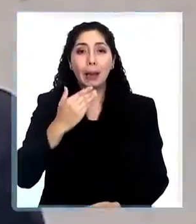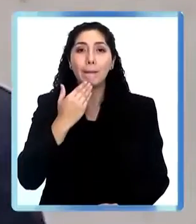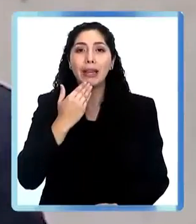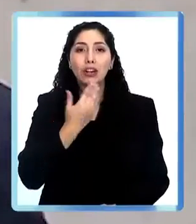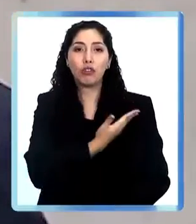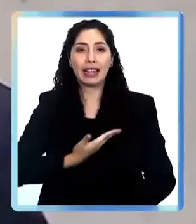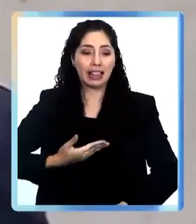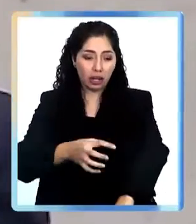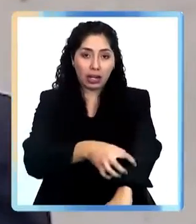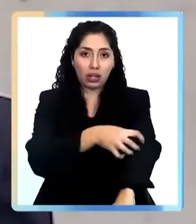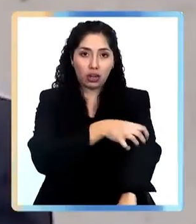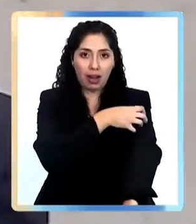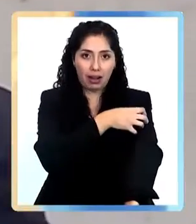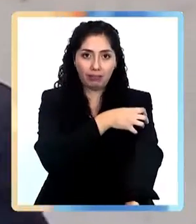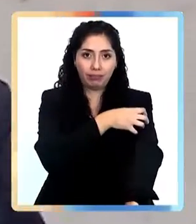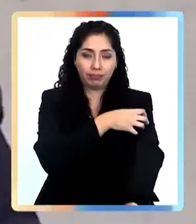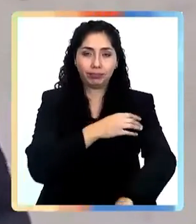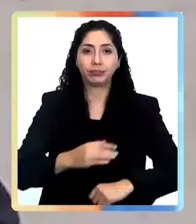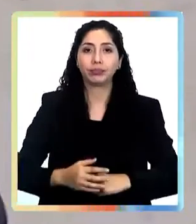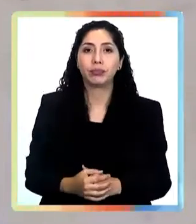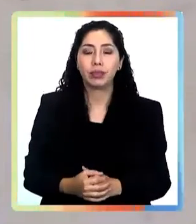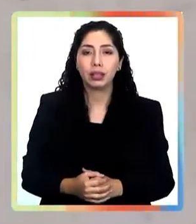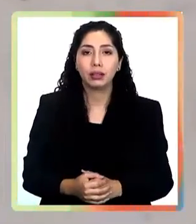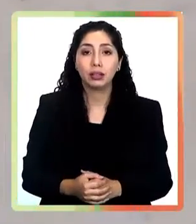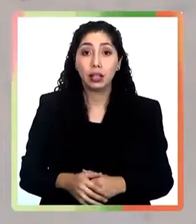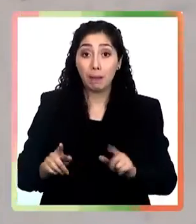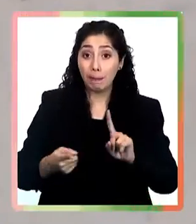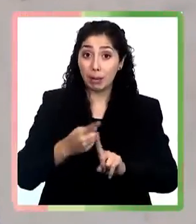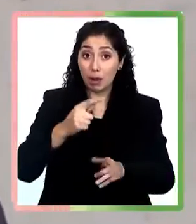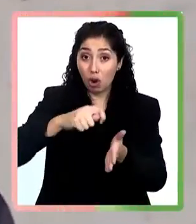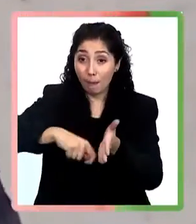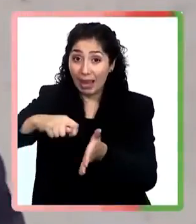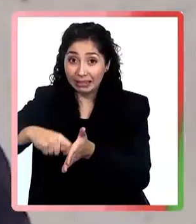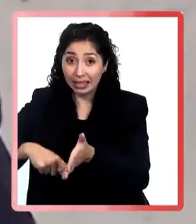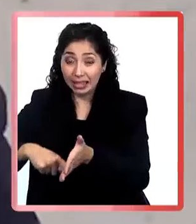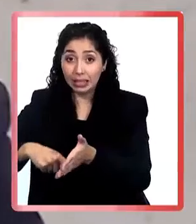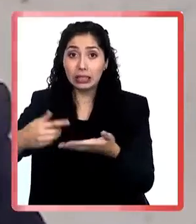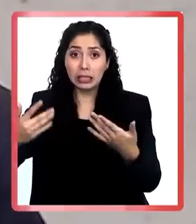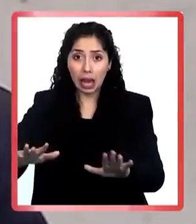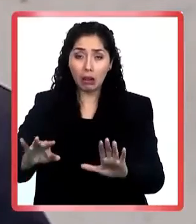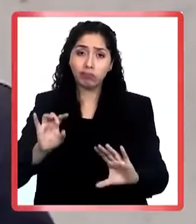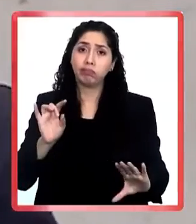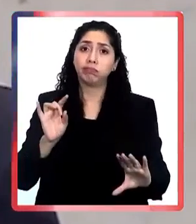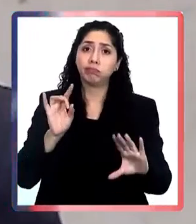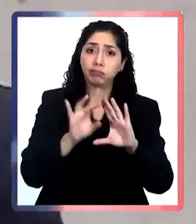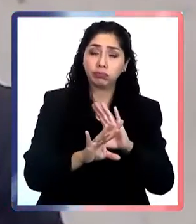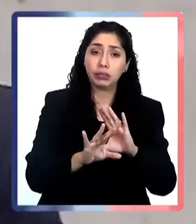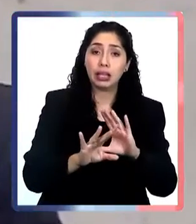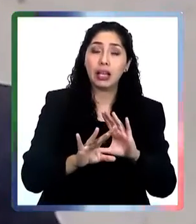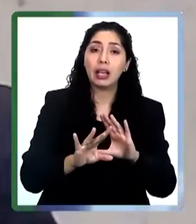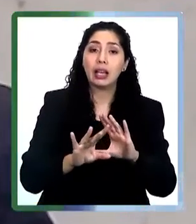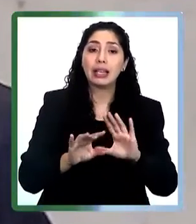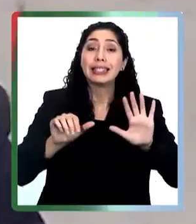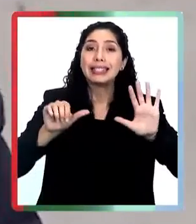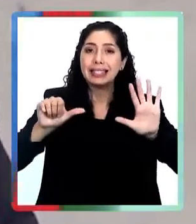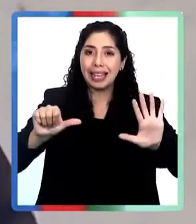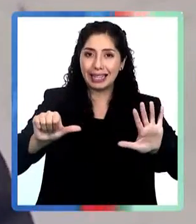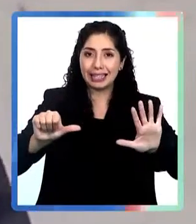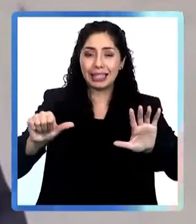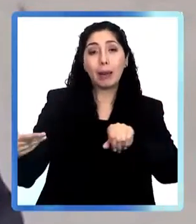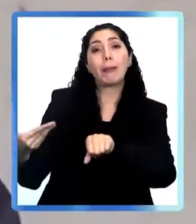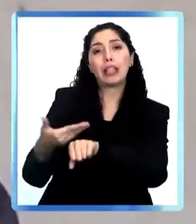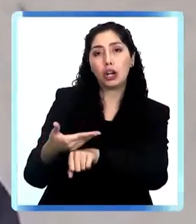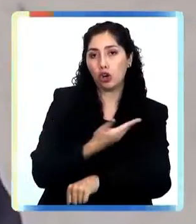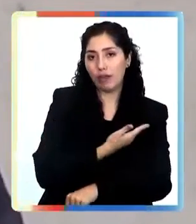traspasos de competencias los gobiernos regionales en estos primeros meses hemos transferido 6 solicitadas por los